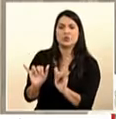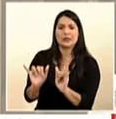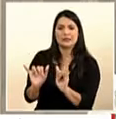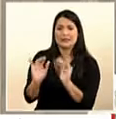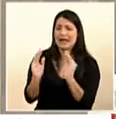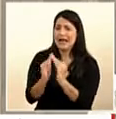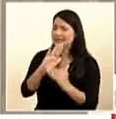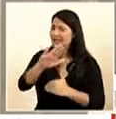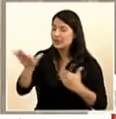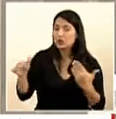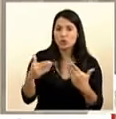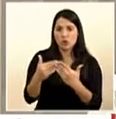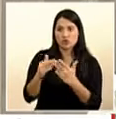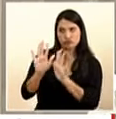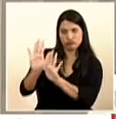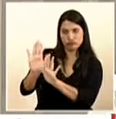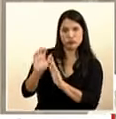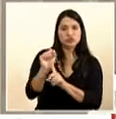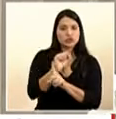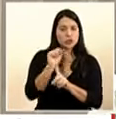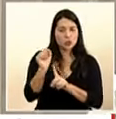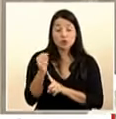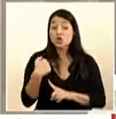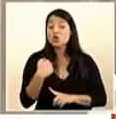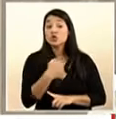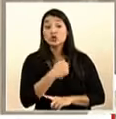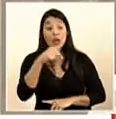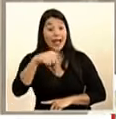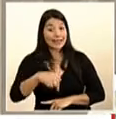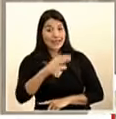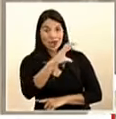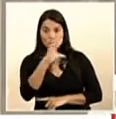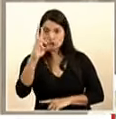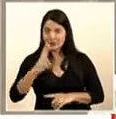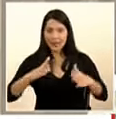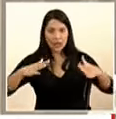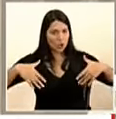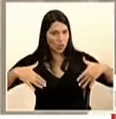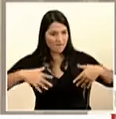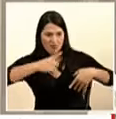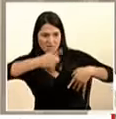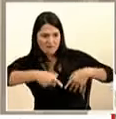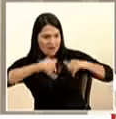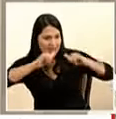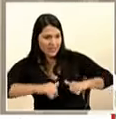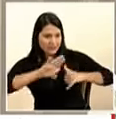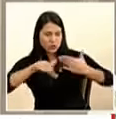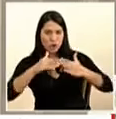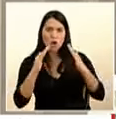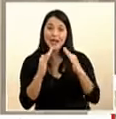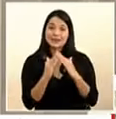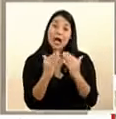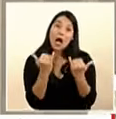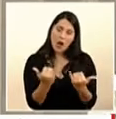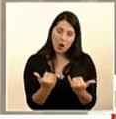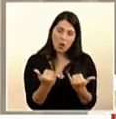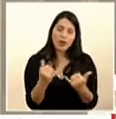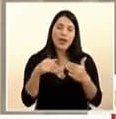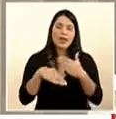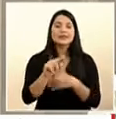ellos están ante esa situación nosotros no hemos aplicado esa media anteriormente ya esto que estamos haciendo en semana santa pues justamente